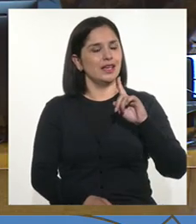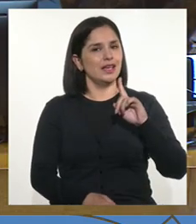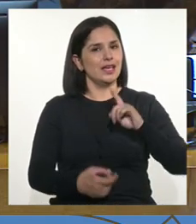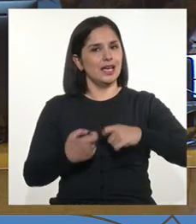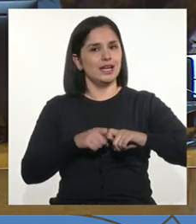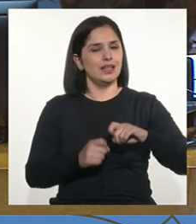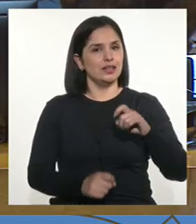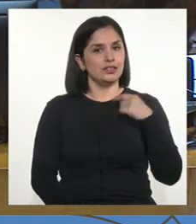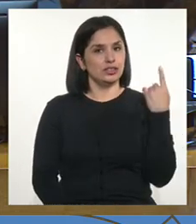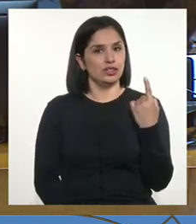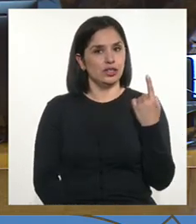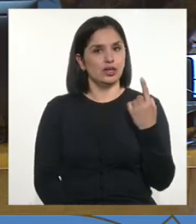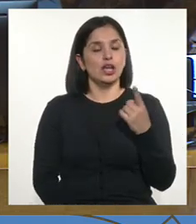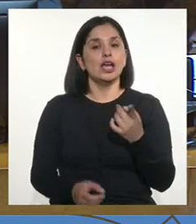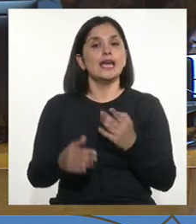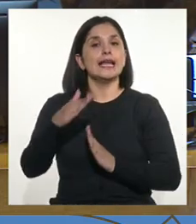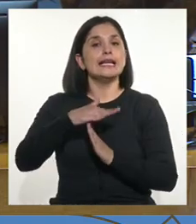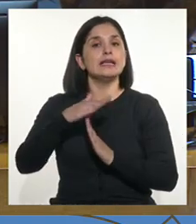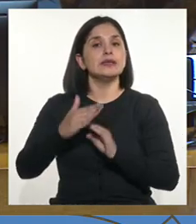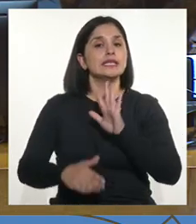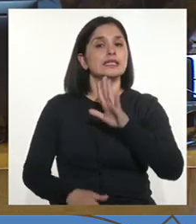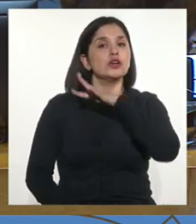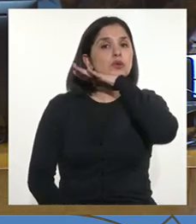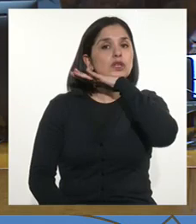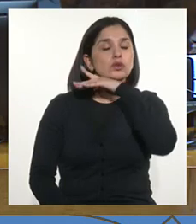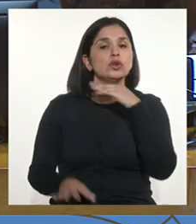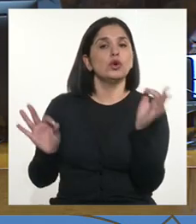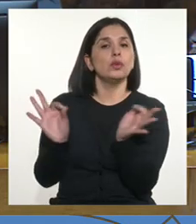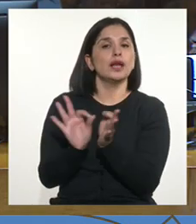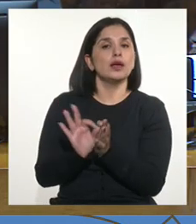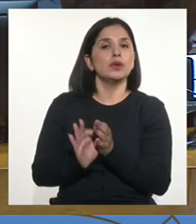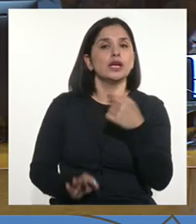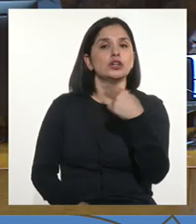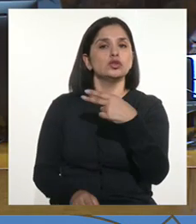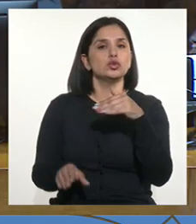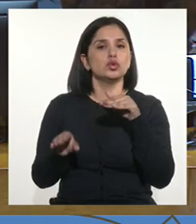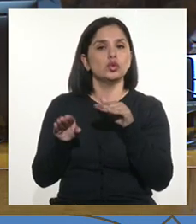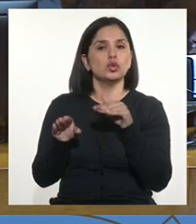hasta por cinco minutos para fundamento voto el caso suyo sincrotrón